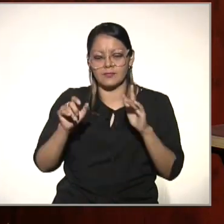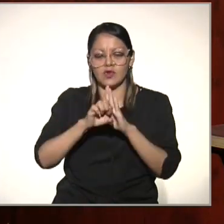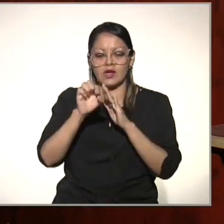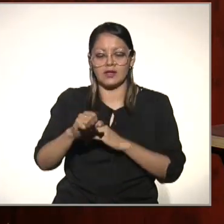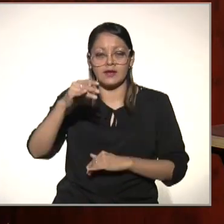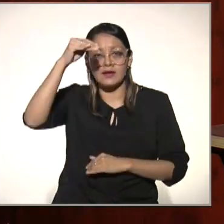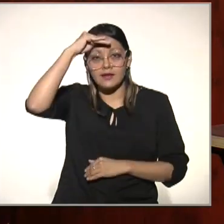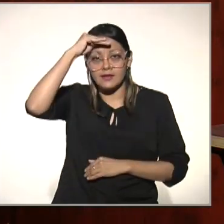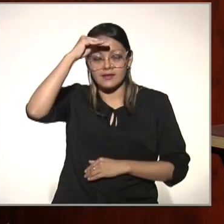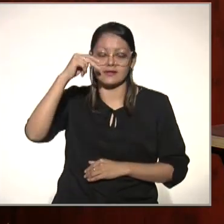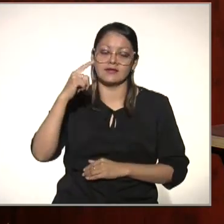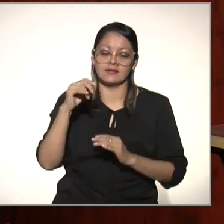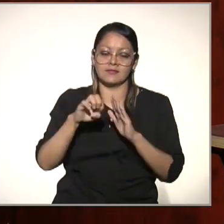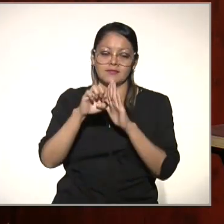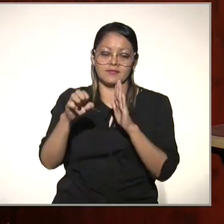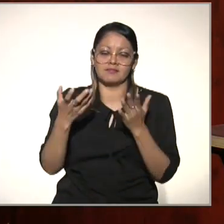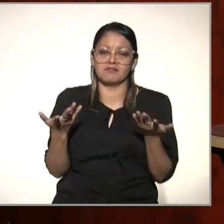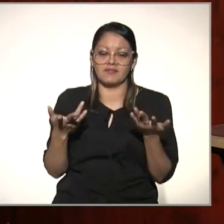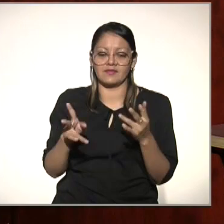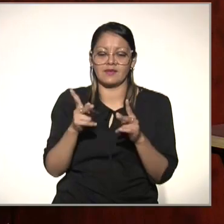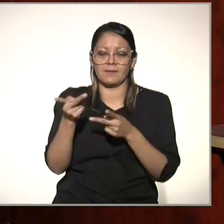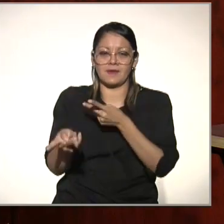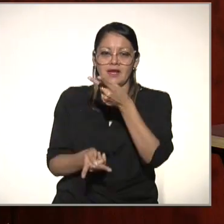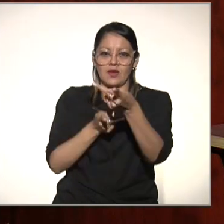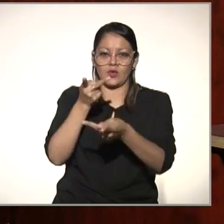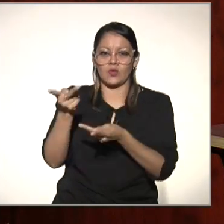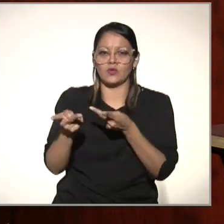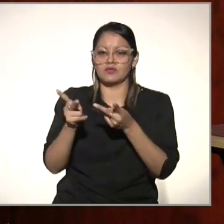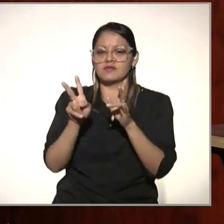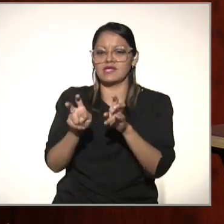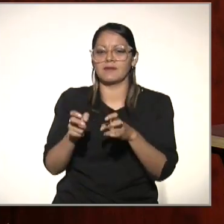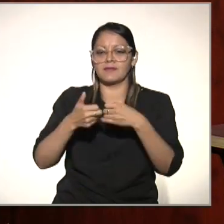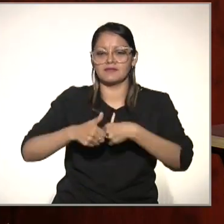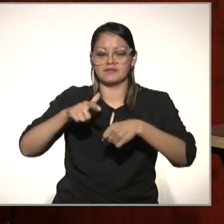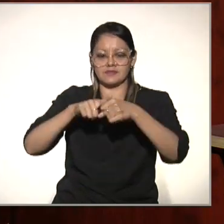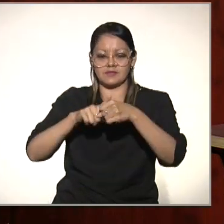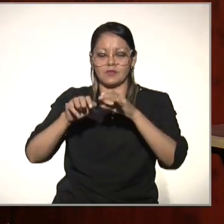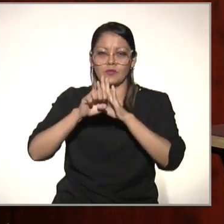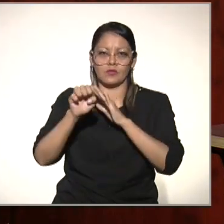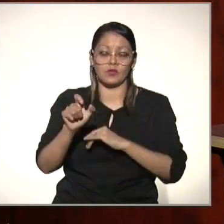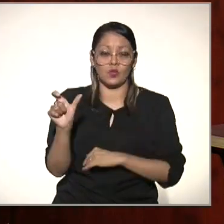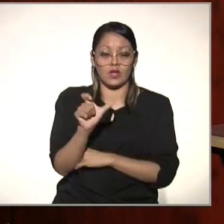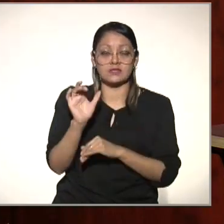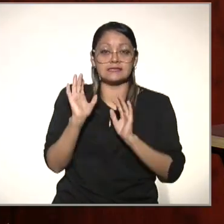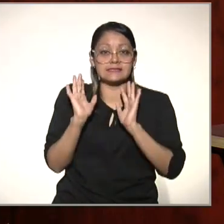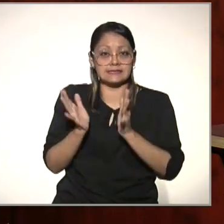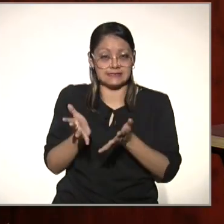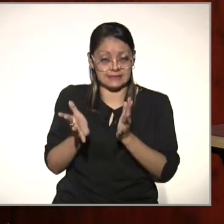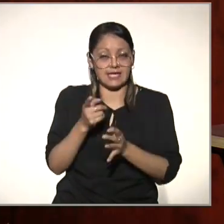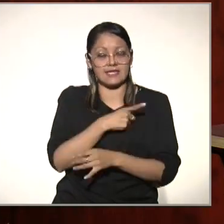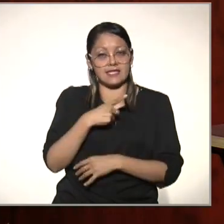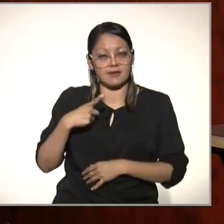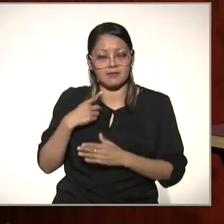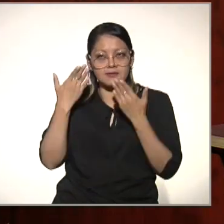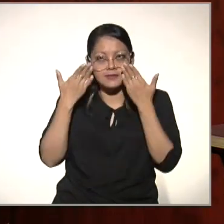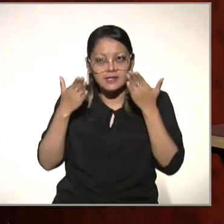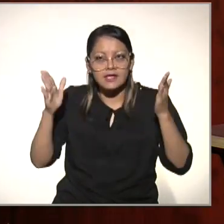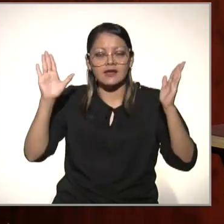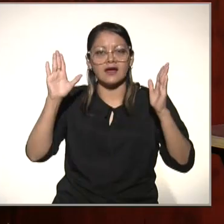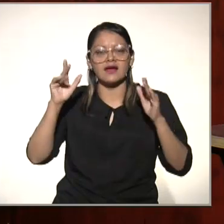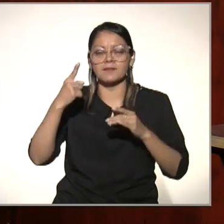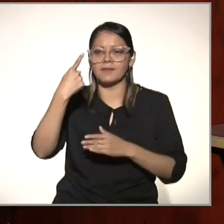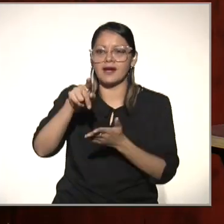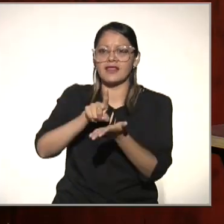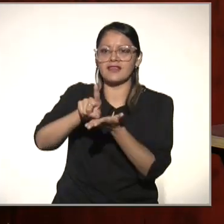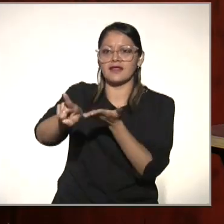Imagínense, estamos hablando del marco en las preguntas del marco social, de cuando ya tenemos que salir o tienen que salir a defender